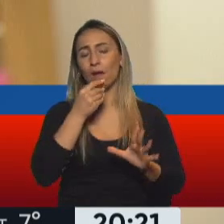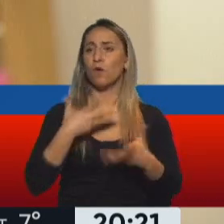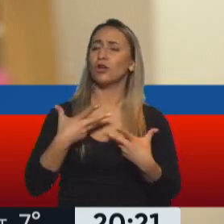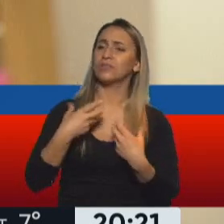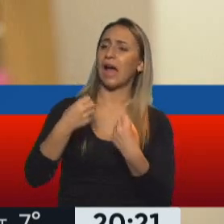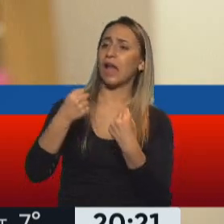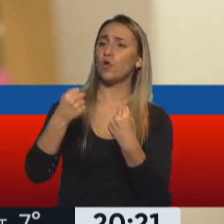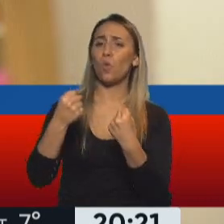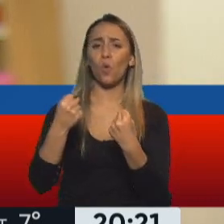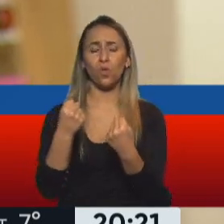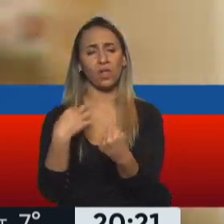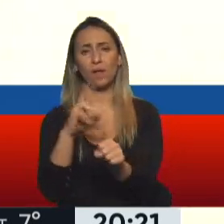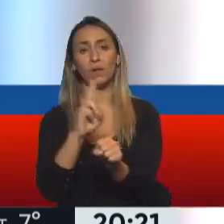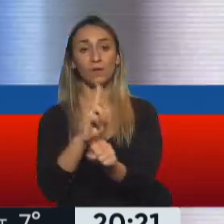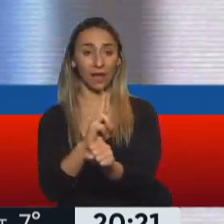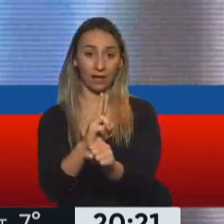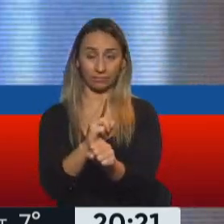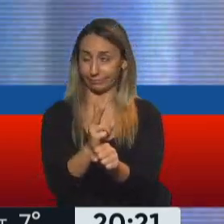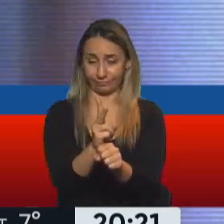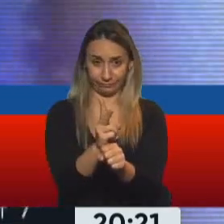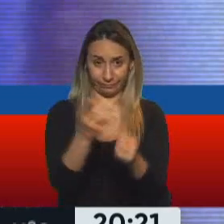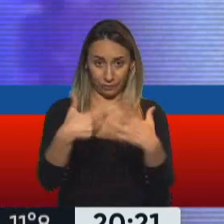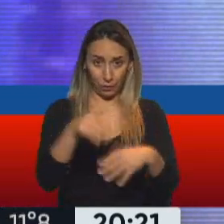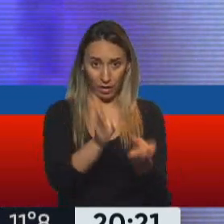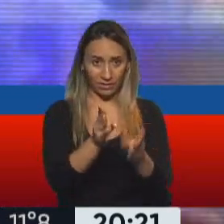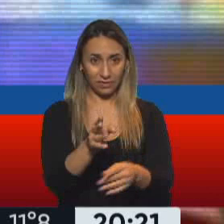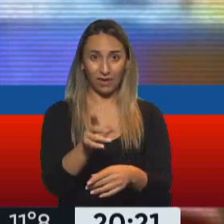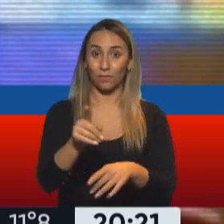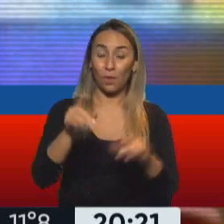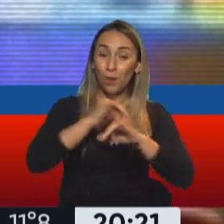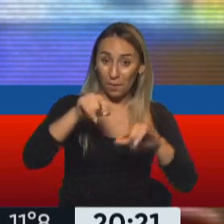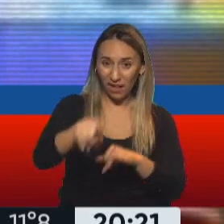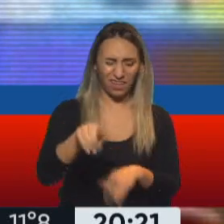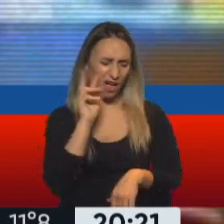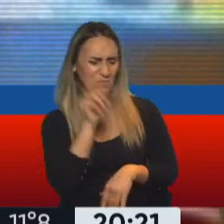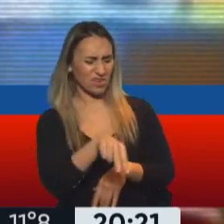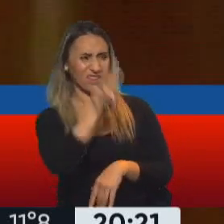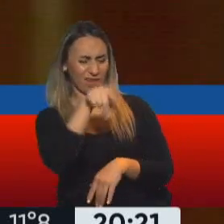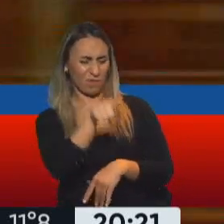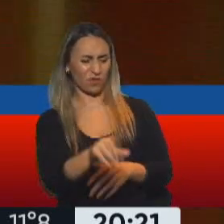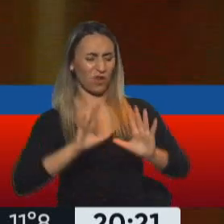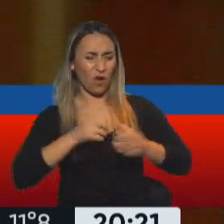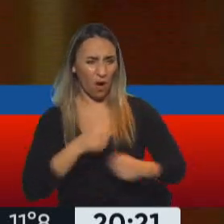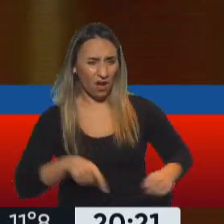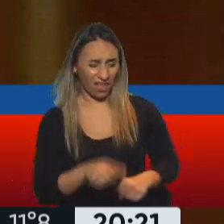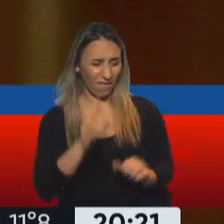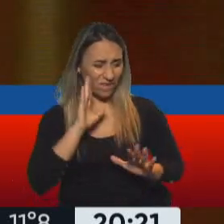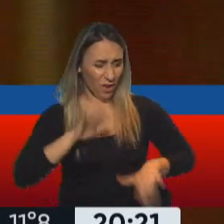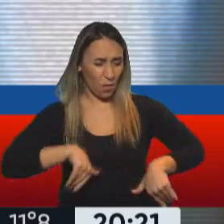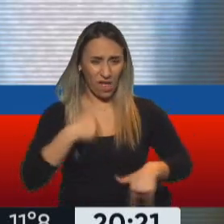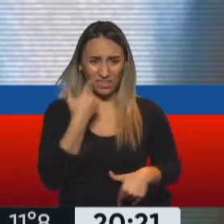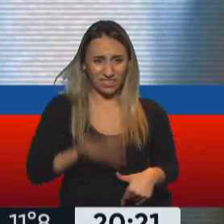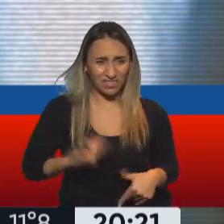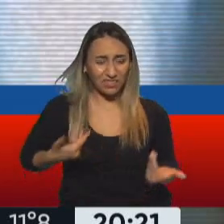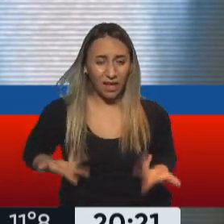discriminación, violencia, lisa y llana. ¡Qué gorda estás! ¿No te da vergüenza cuando te desnudas, te probas ropa o hasta